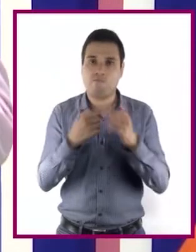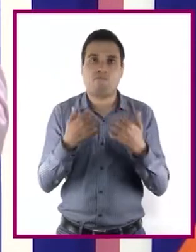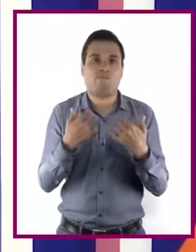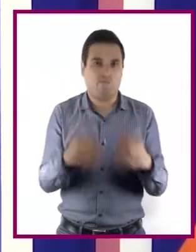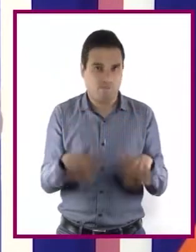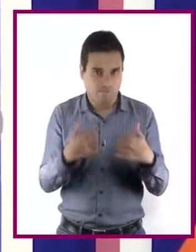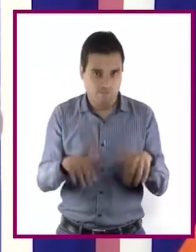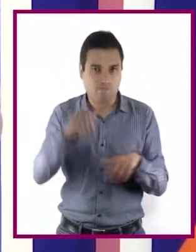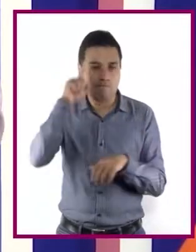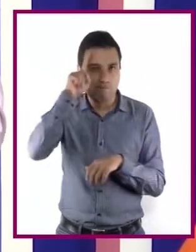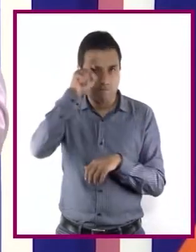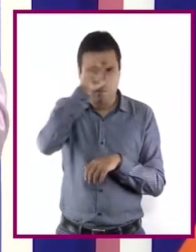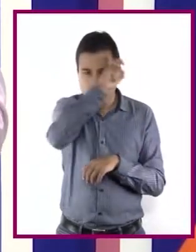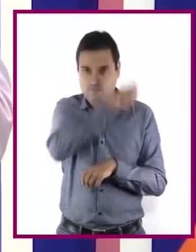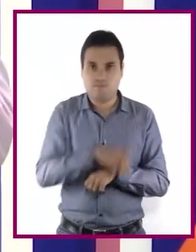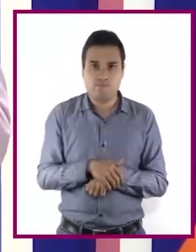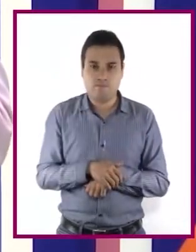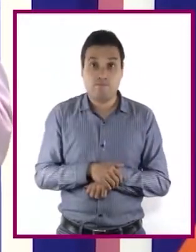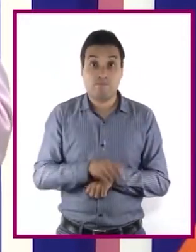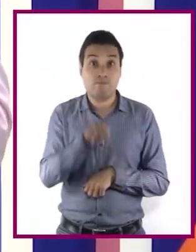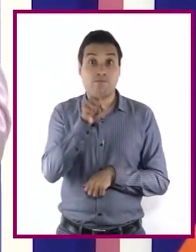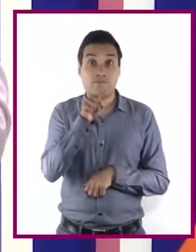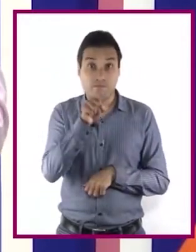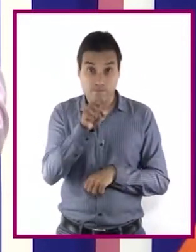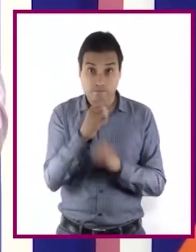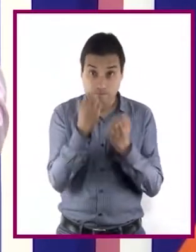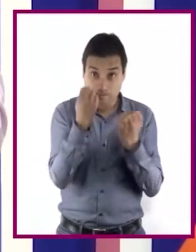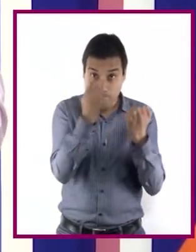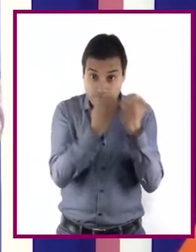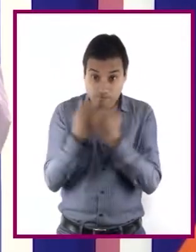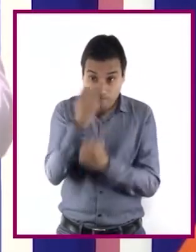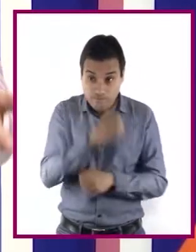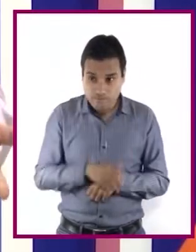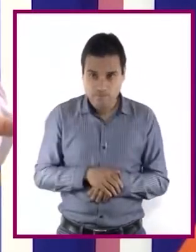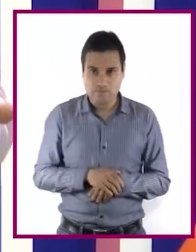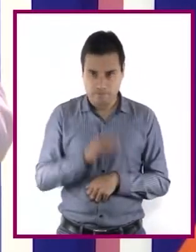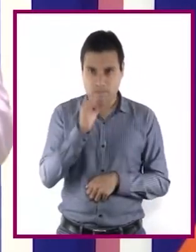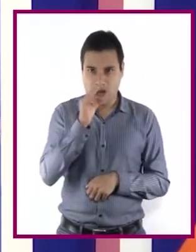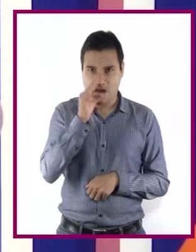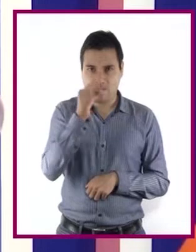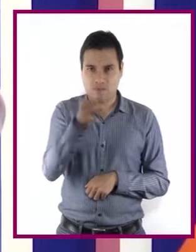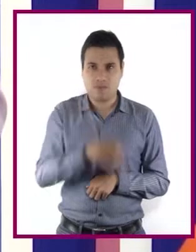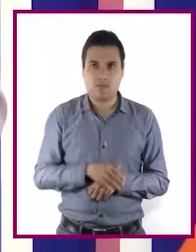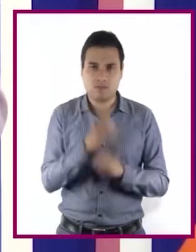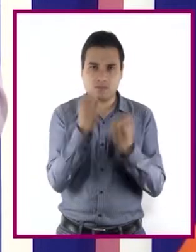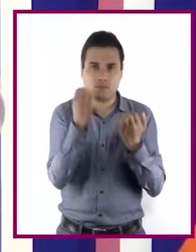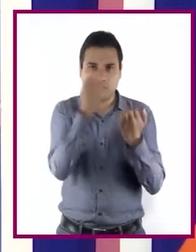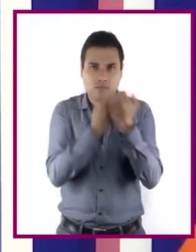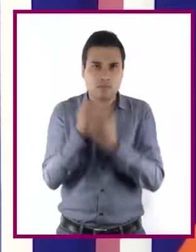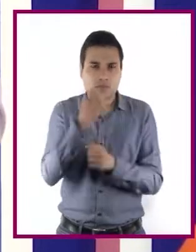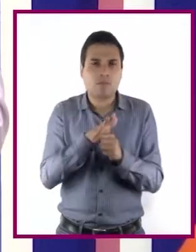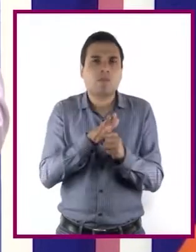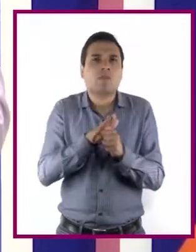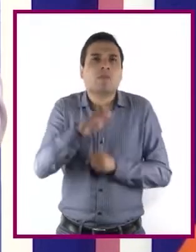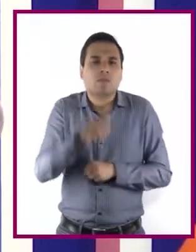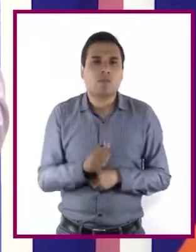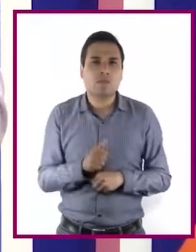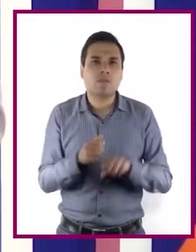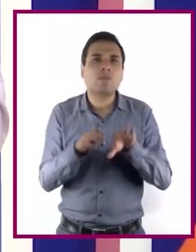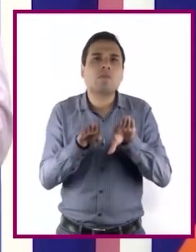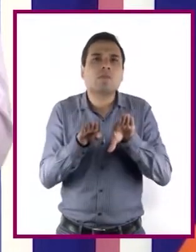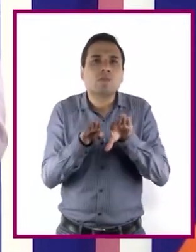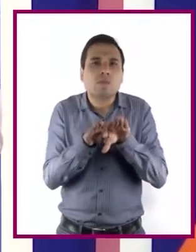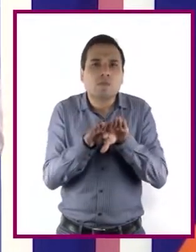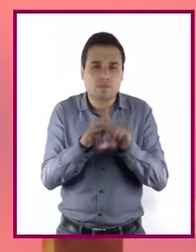se va a realizar una evaluación de una actividad de este tipo, es conveniente saber qué evaluar y para qué hacerlo, para poder centrarnos en